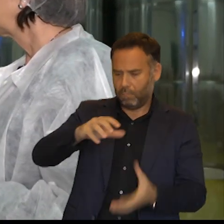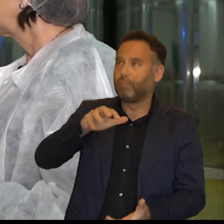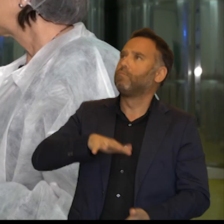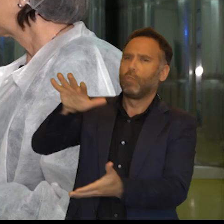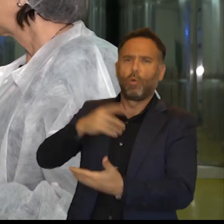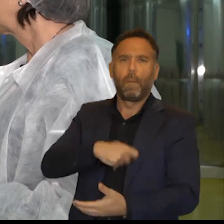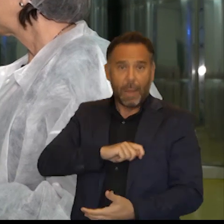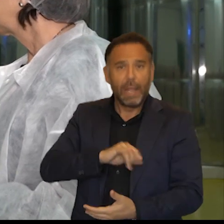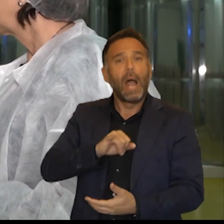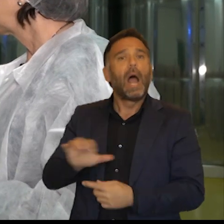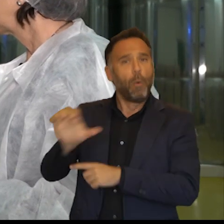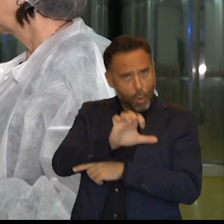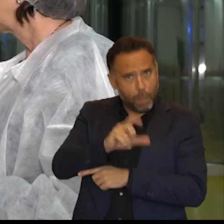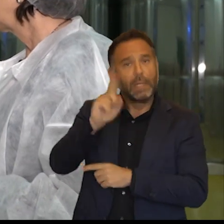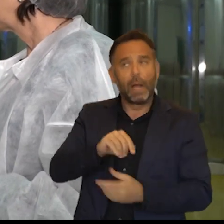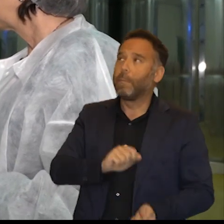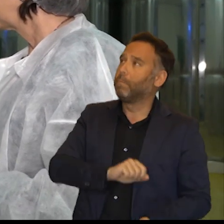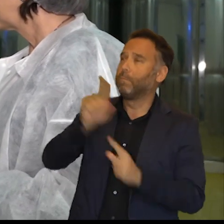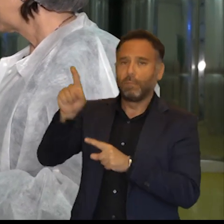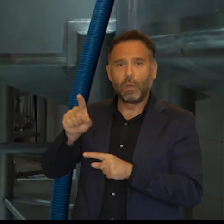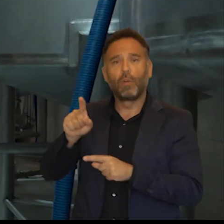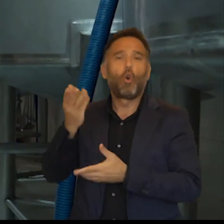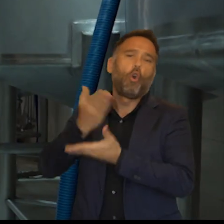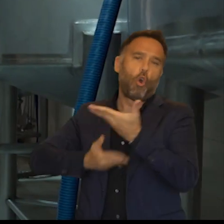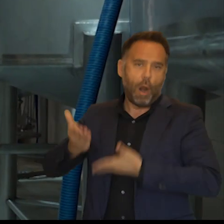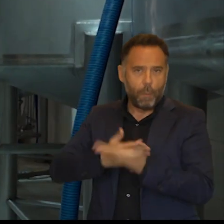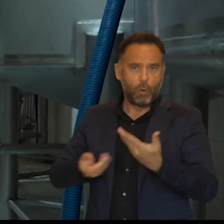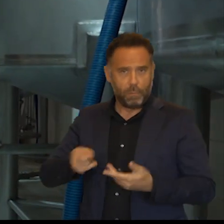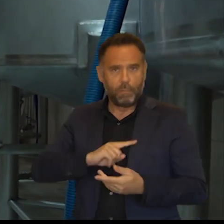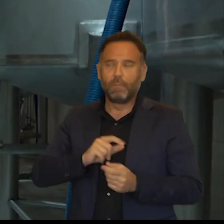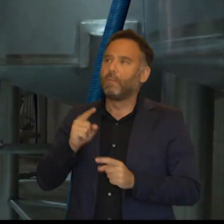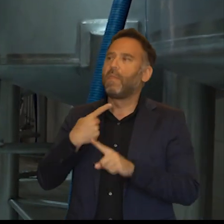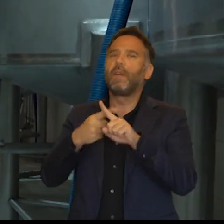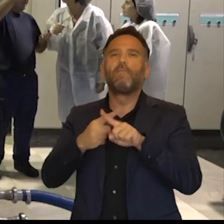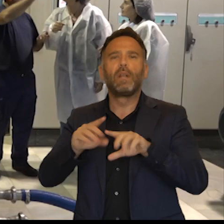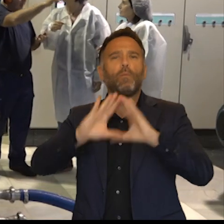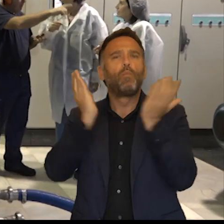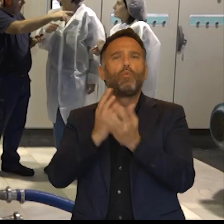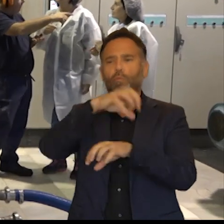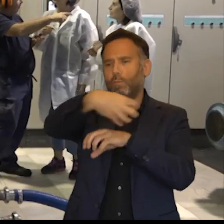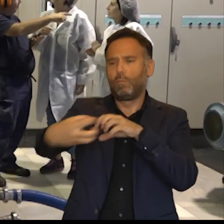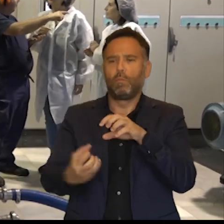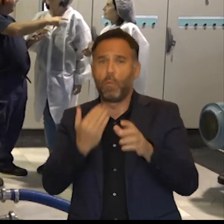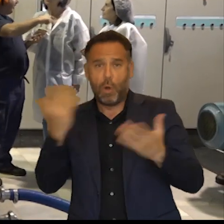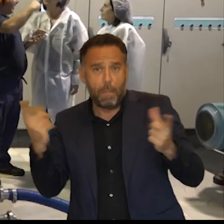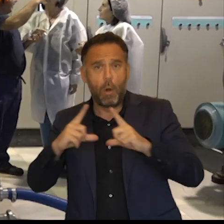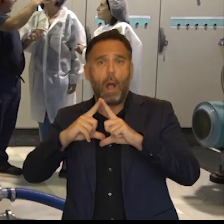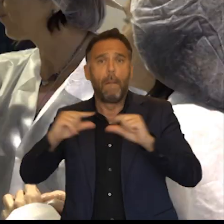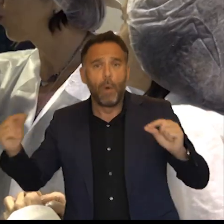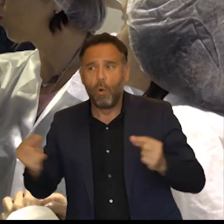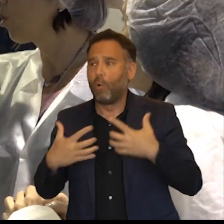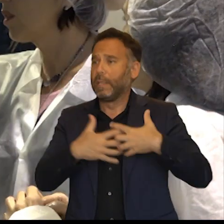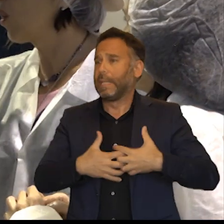Europa, y luego también exportamos a través de otras personas que colaboran con nosotros en distintos puntos del mundo, como puede